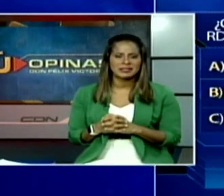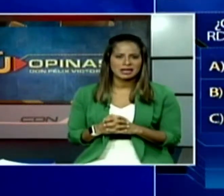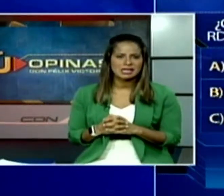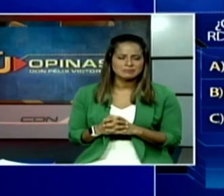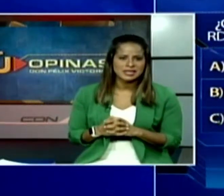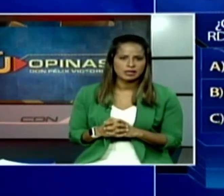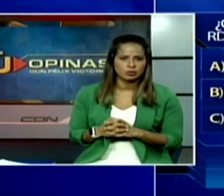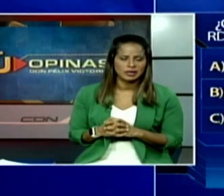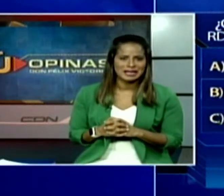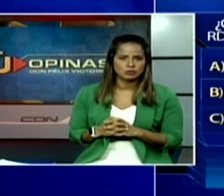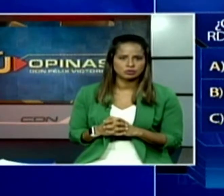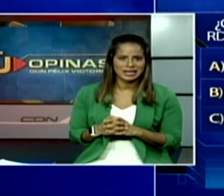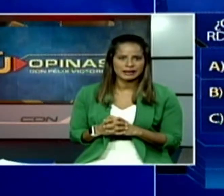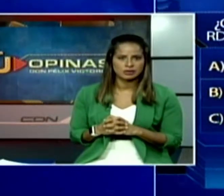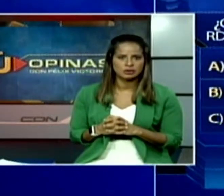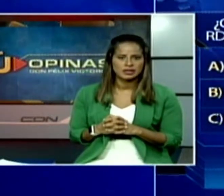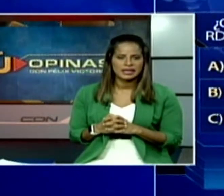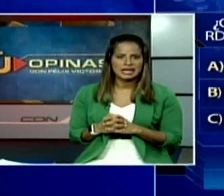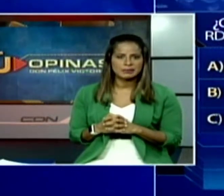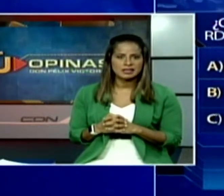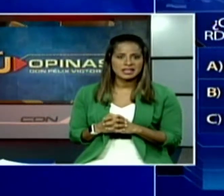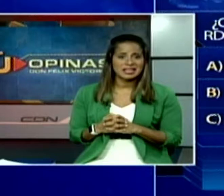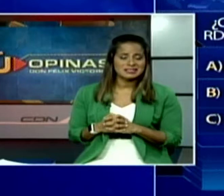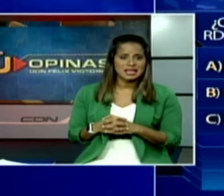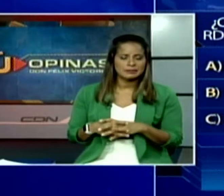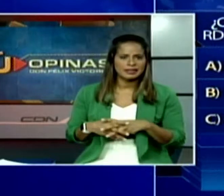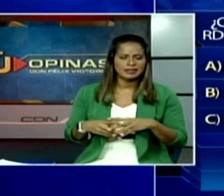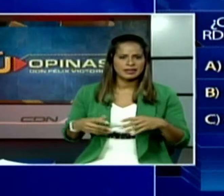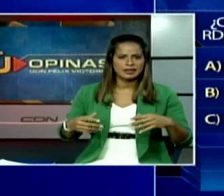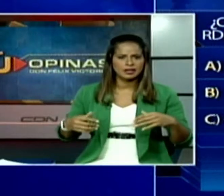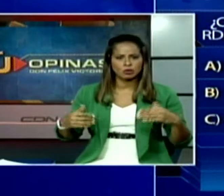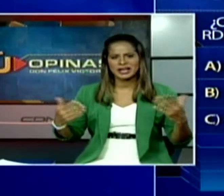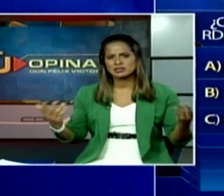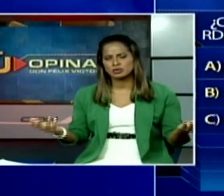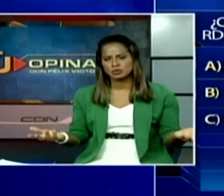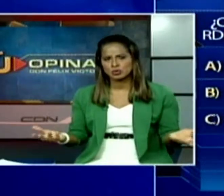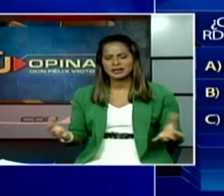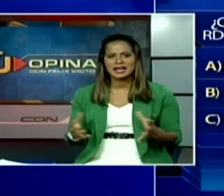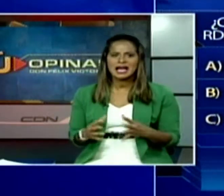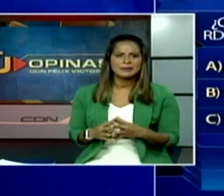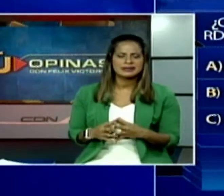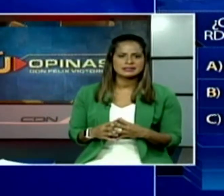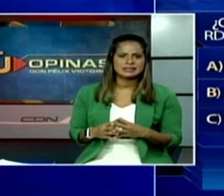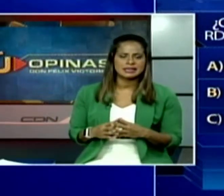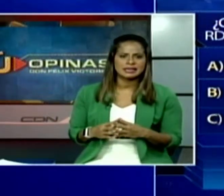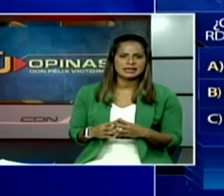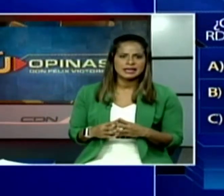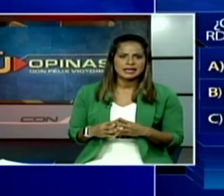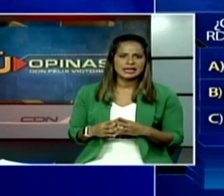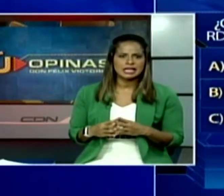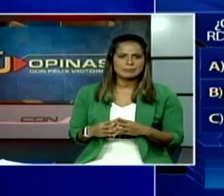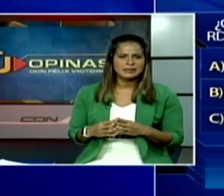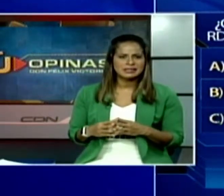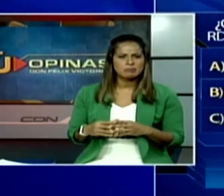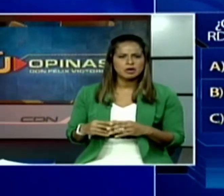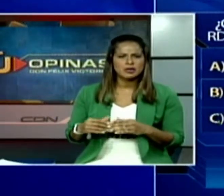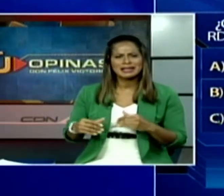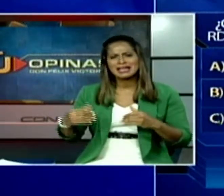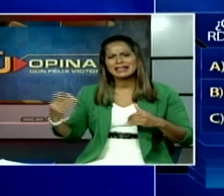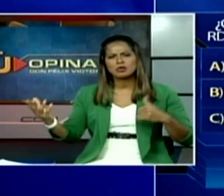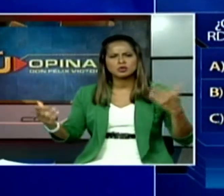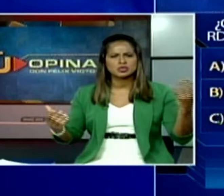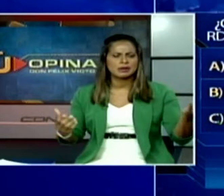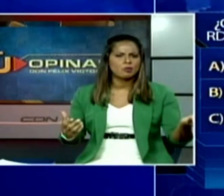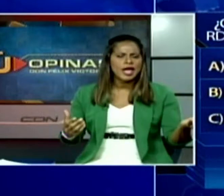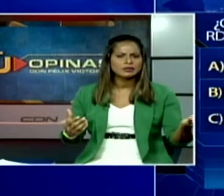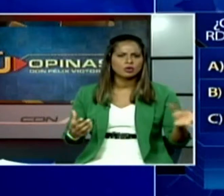hecho es perderle el miedo al contagio, en la medida en que ya se habla de que los casos no son graves y que le repiten, bueno, el que